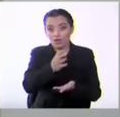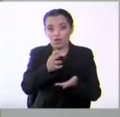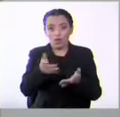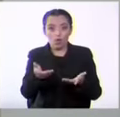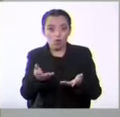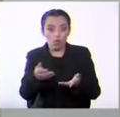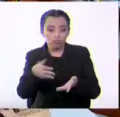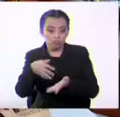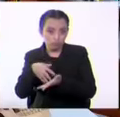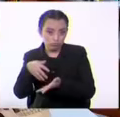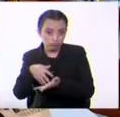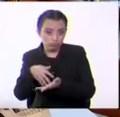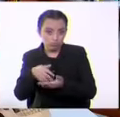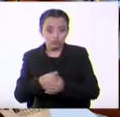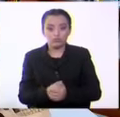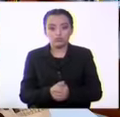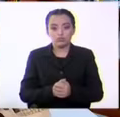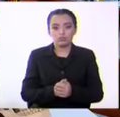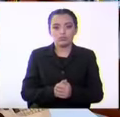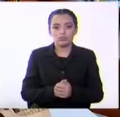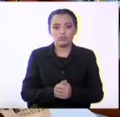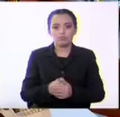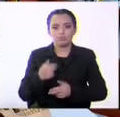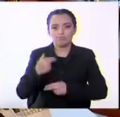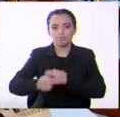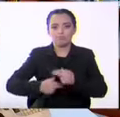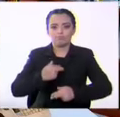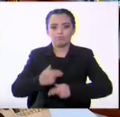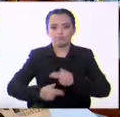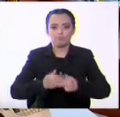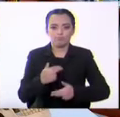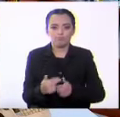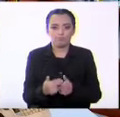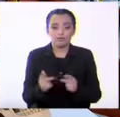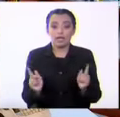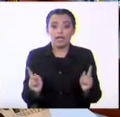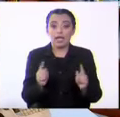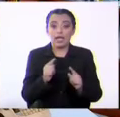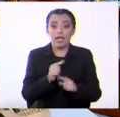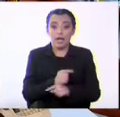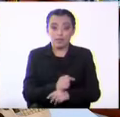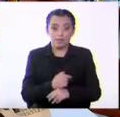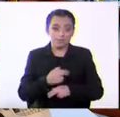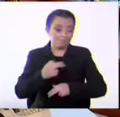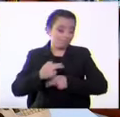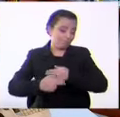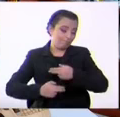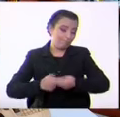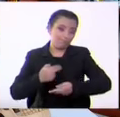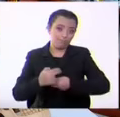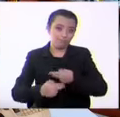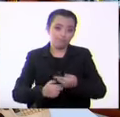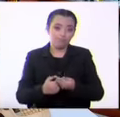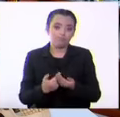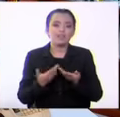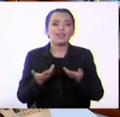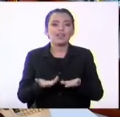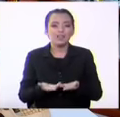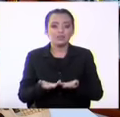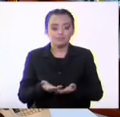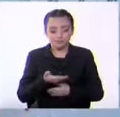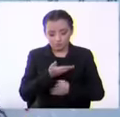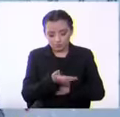decir, heredarse. ¿Y qué clase de cambios son los que se heredan? Pues los que se encuentran en el material genético,